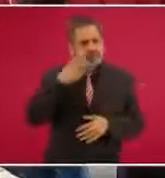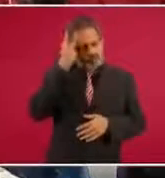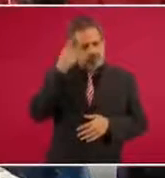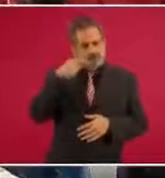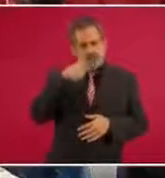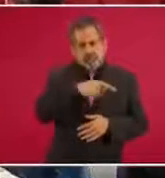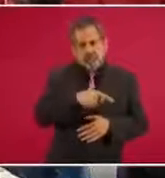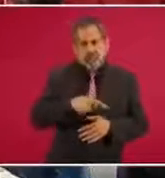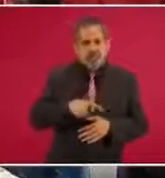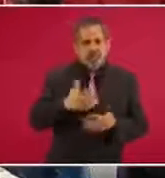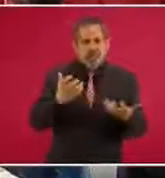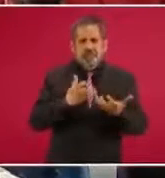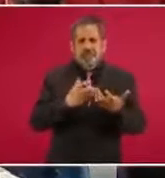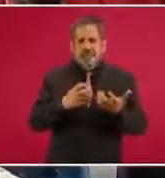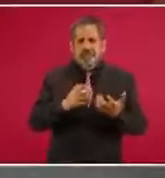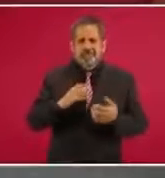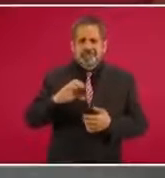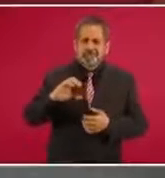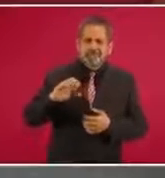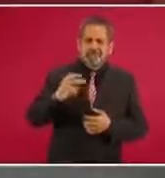producía chasis